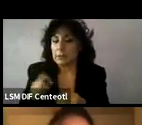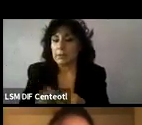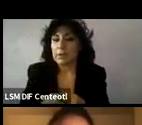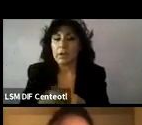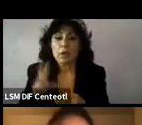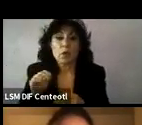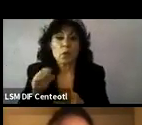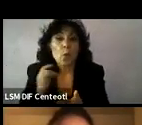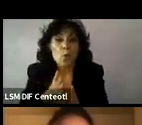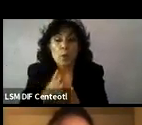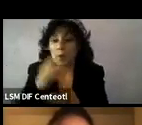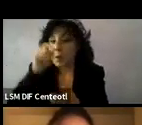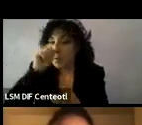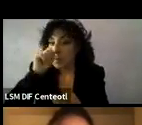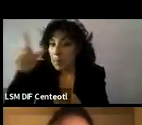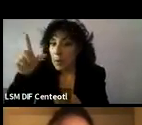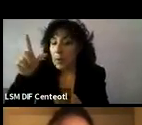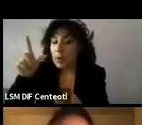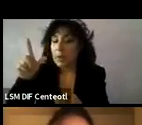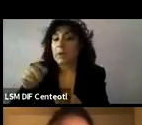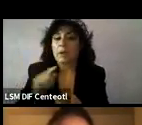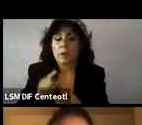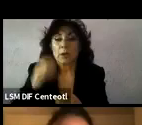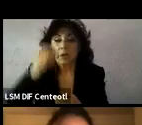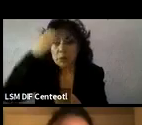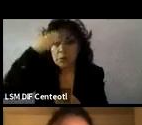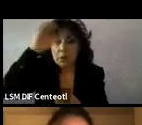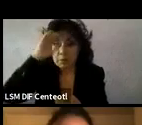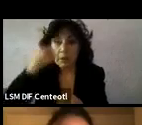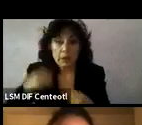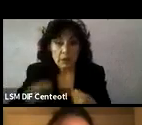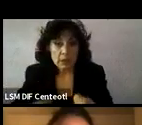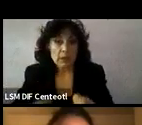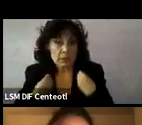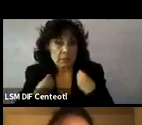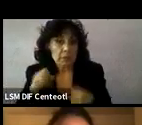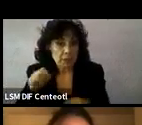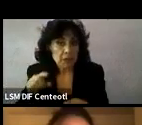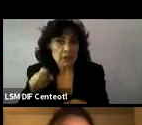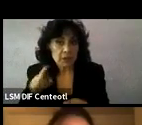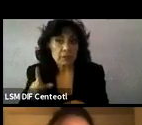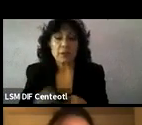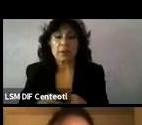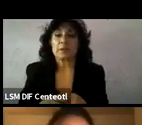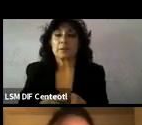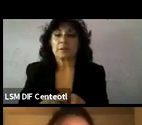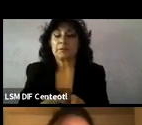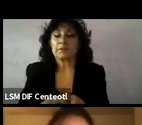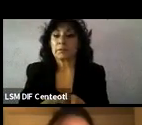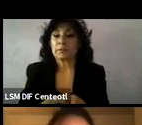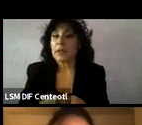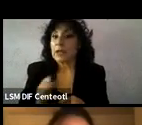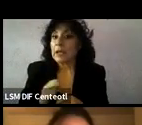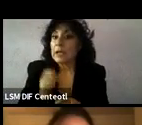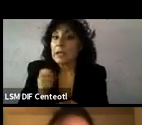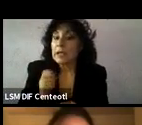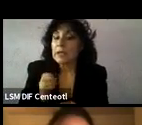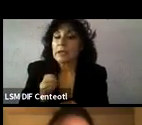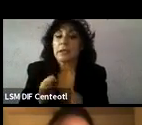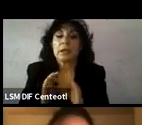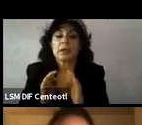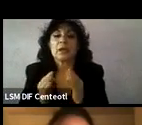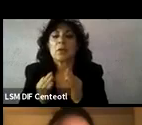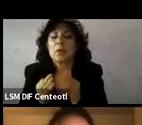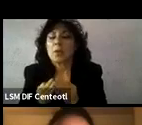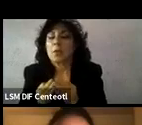también se nota sus experiencias de vida, sino también cómo se confluye esto con los comentarios y las preguntas que